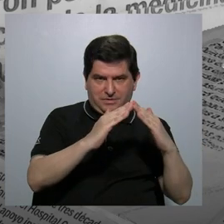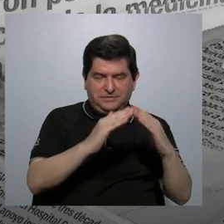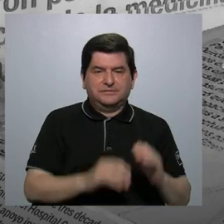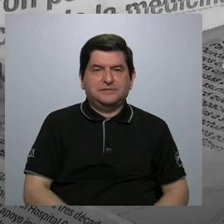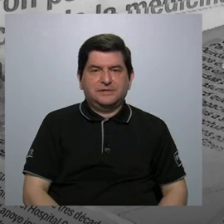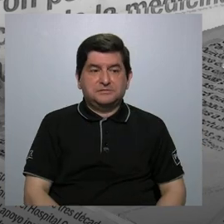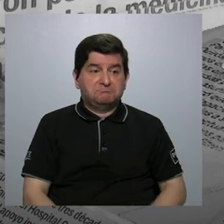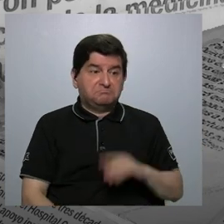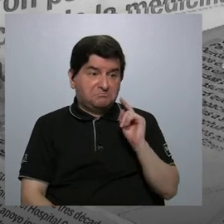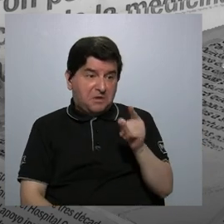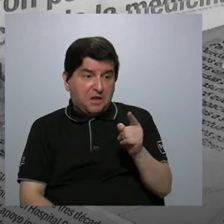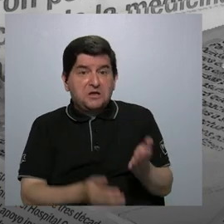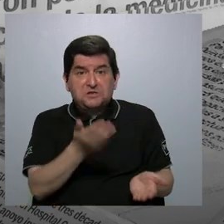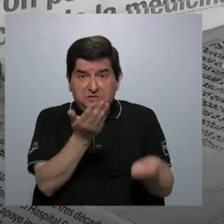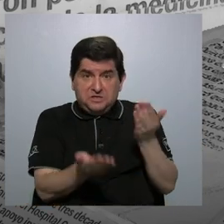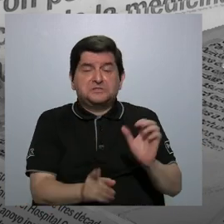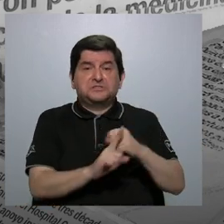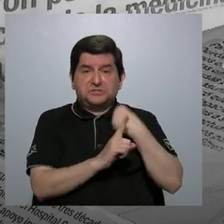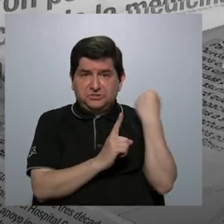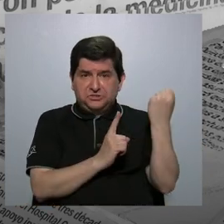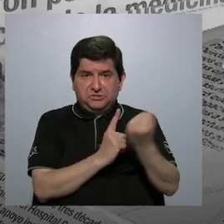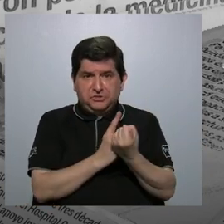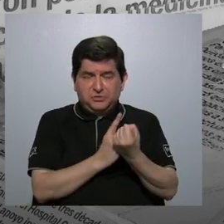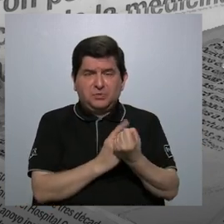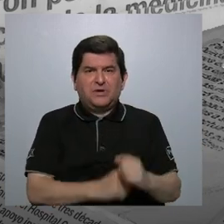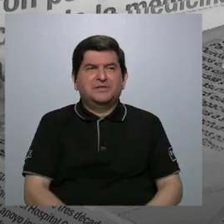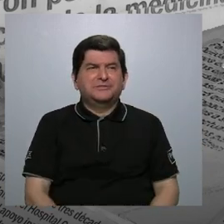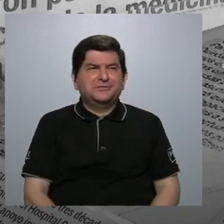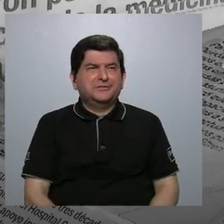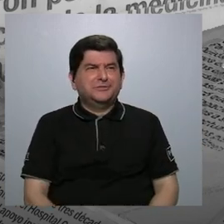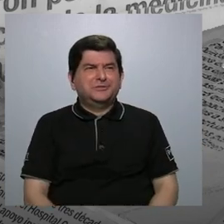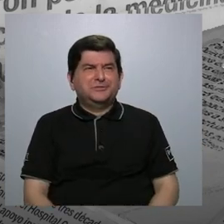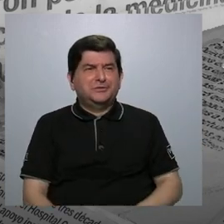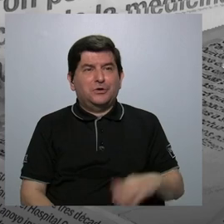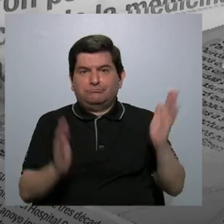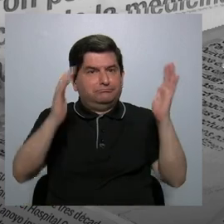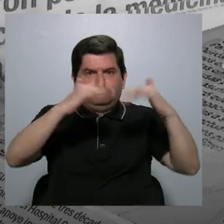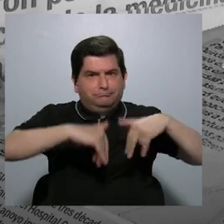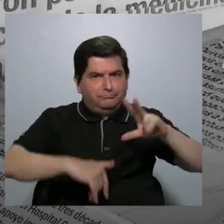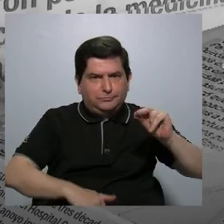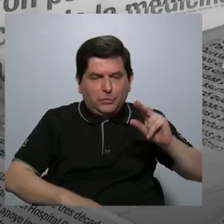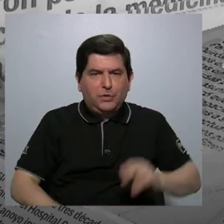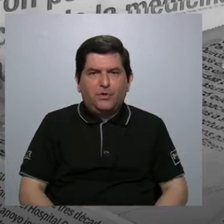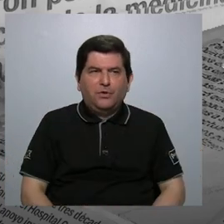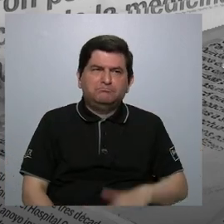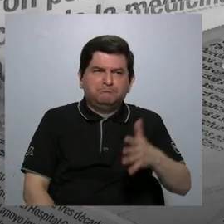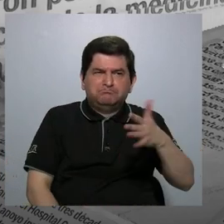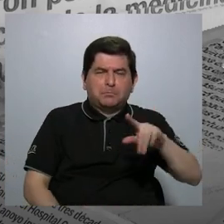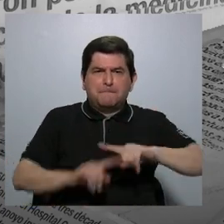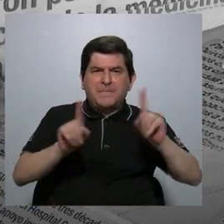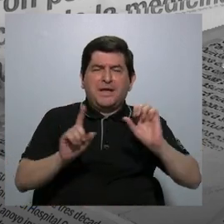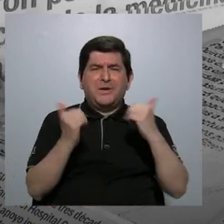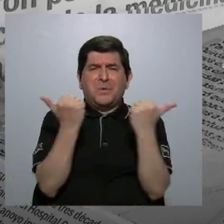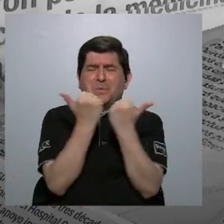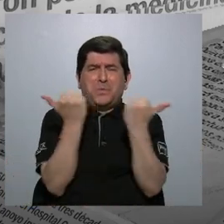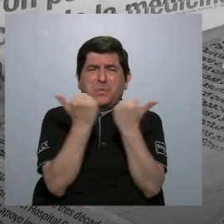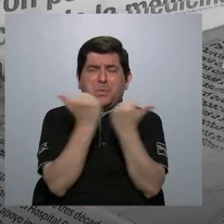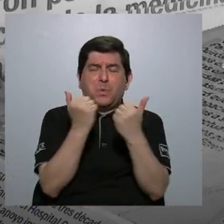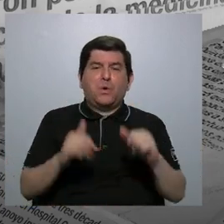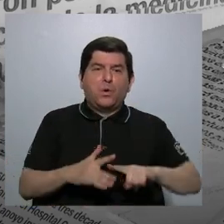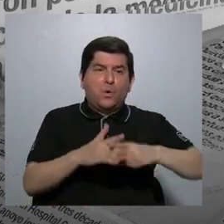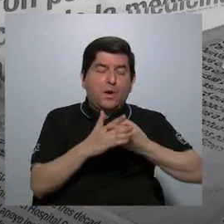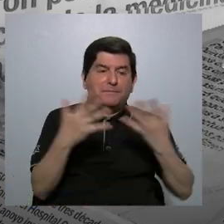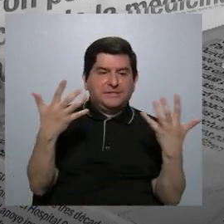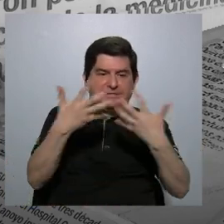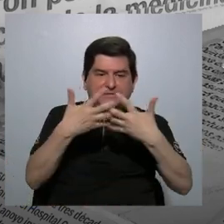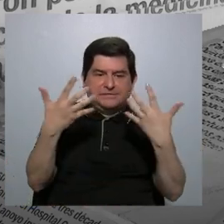aunque están en condiciones, tal vez no se están cayendo, ¿verdad? Están en condiciones regulares, tienen hacinamiento o empezamos a